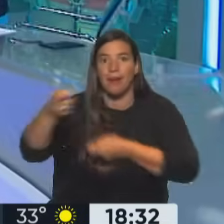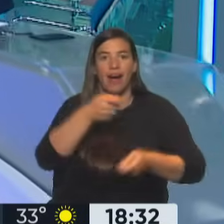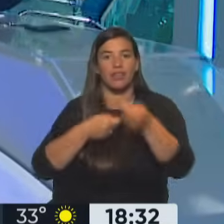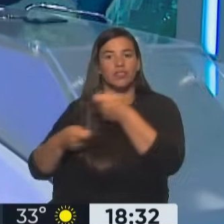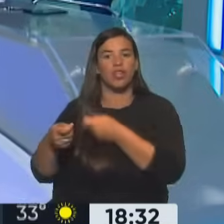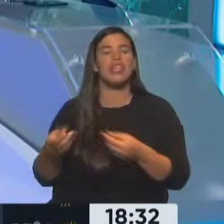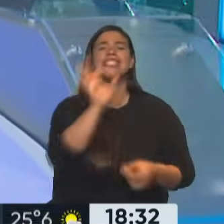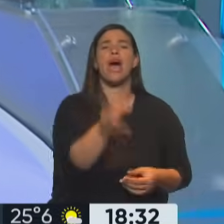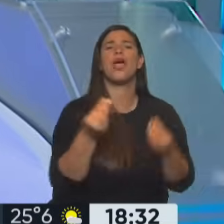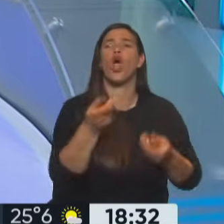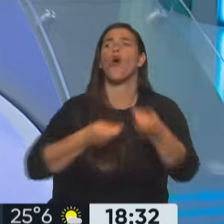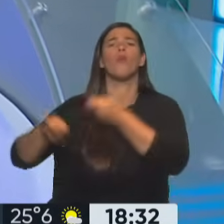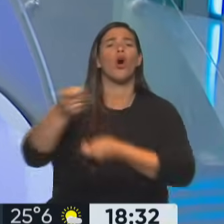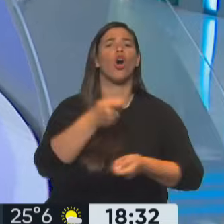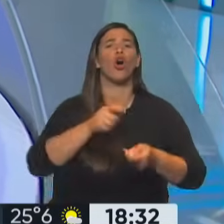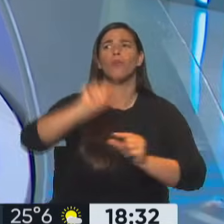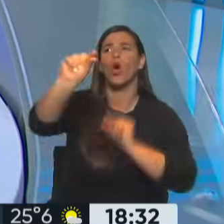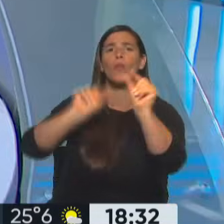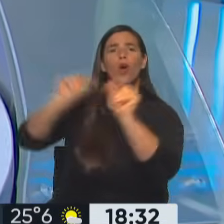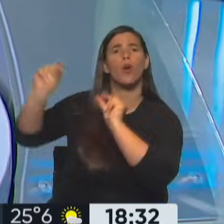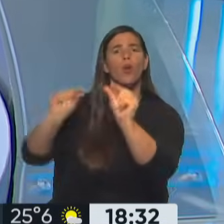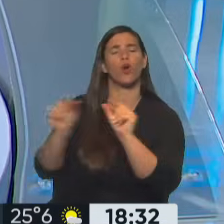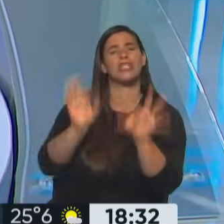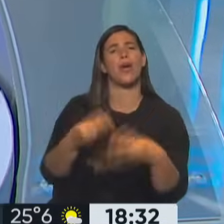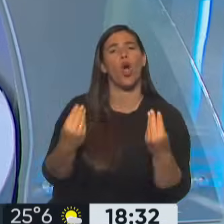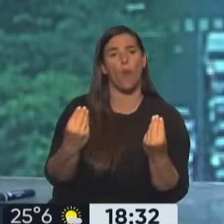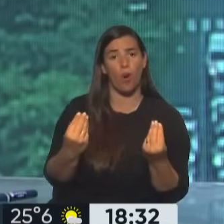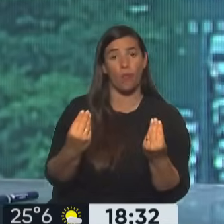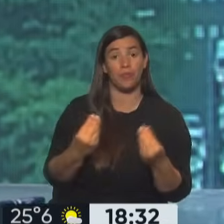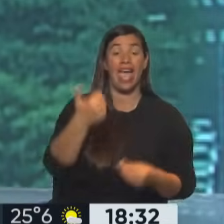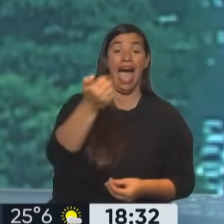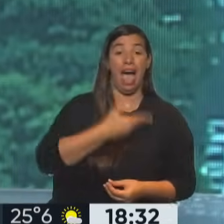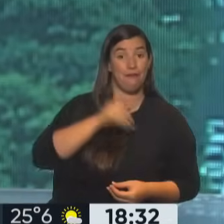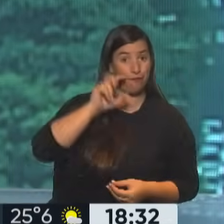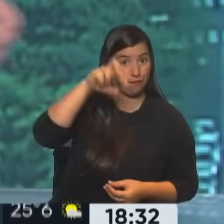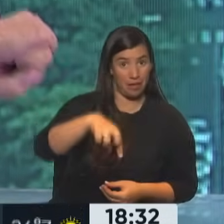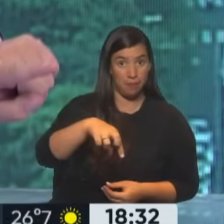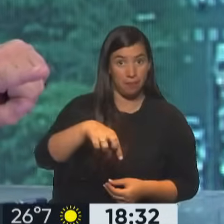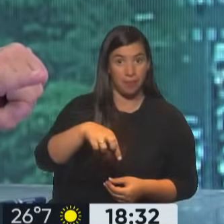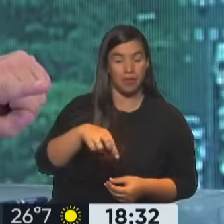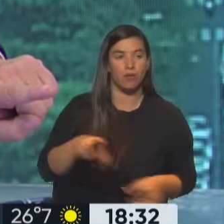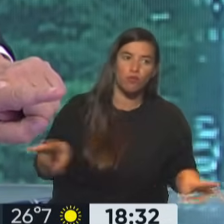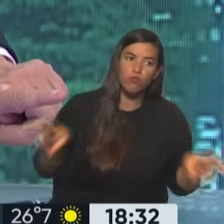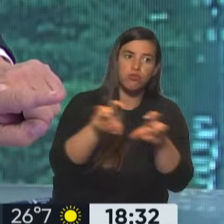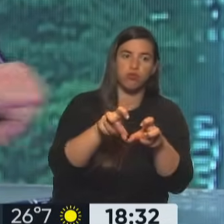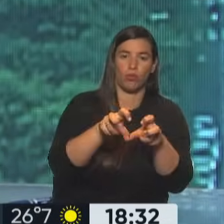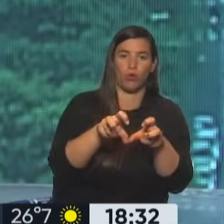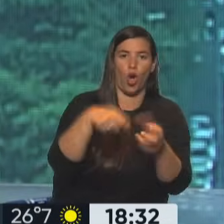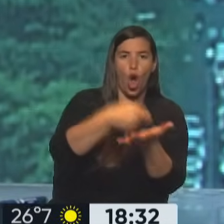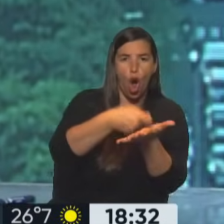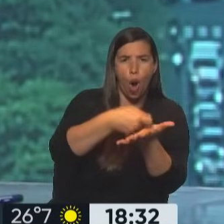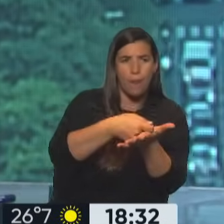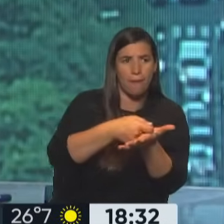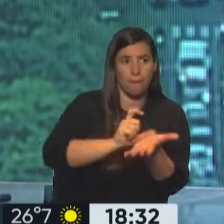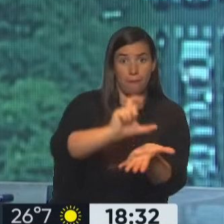hace la distribución esa? No. Se cobra en la AFIP la plata todos los días. Y el mismo día se transfiere a las provincias. No